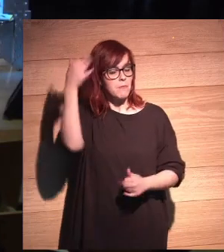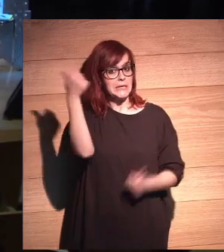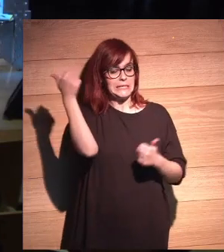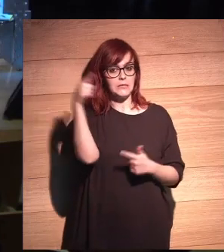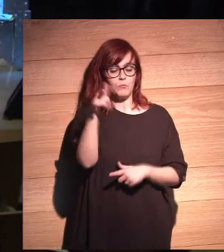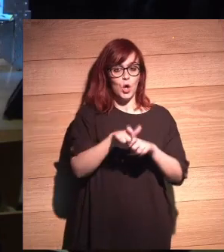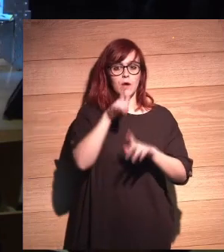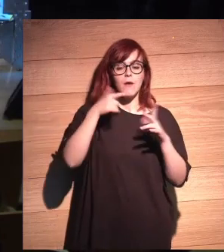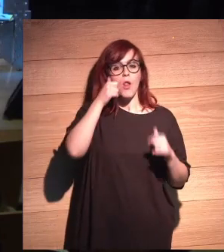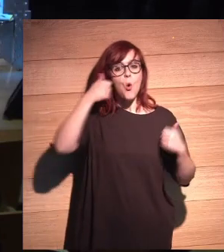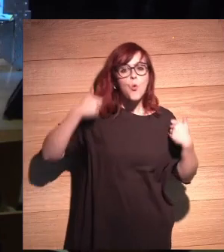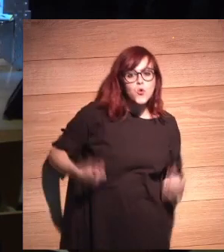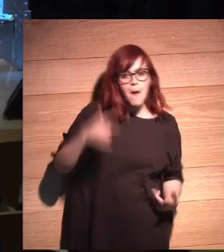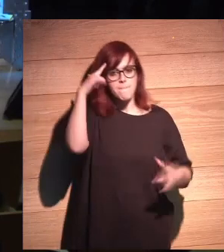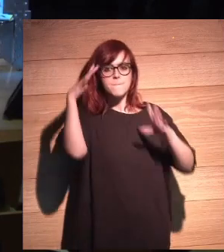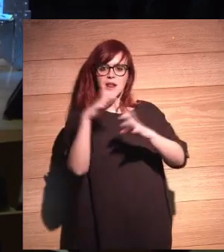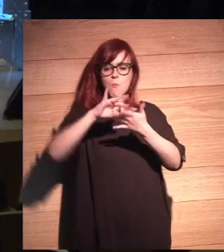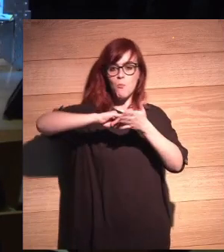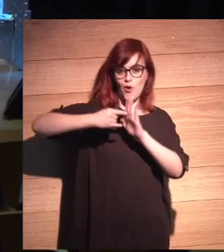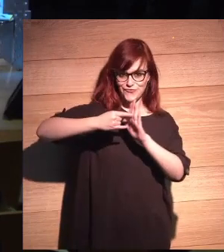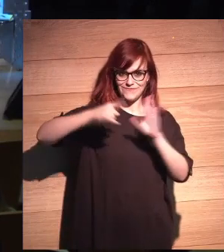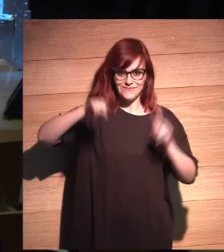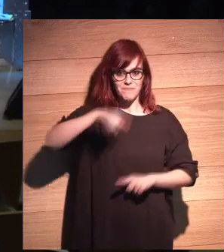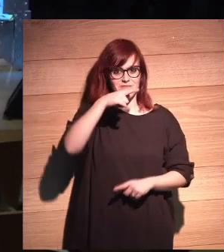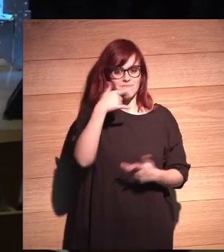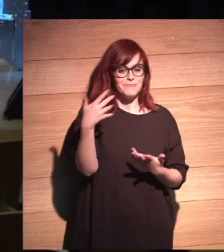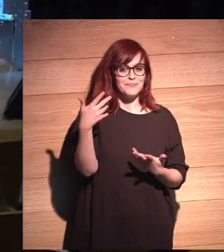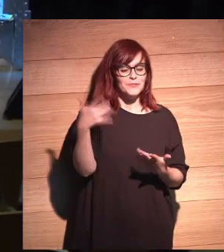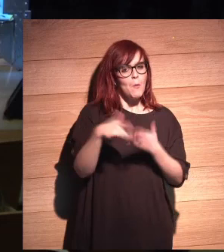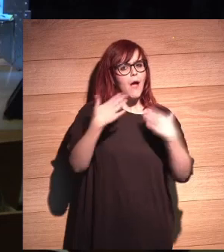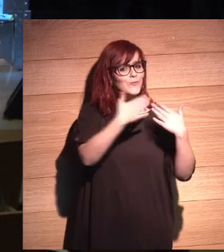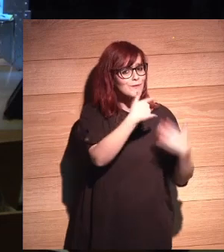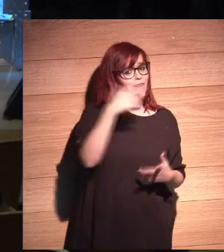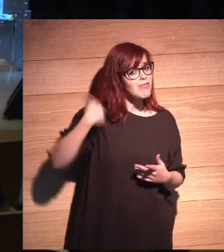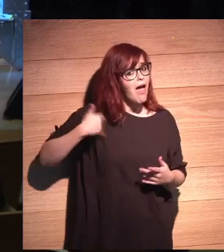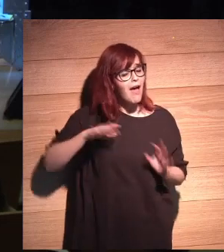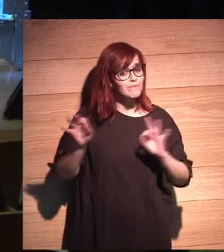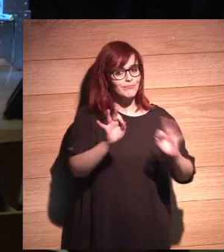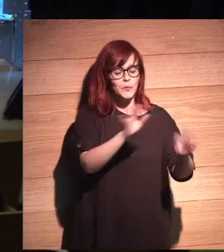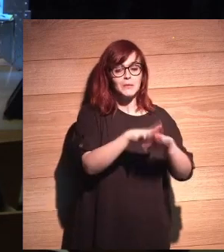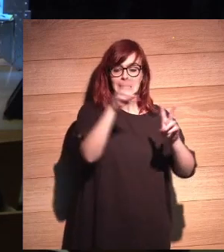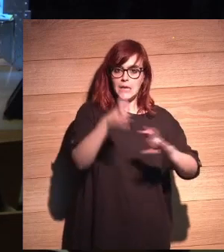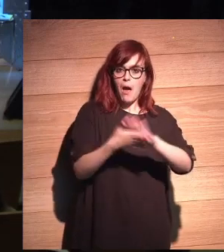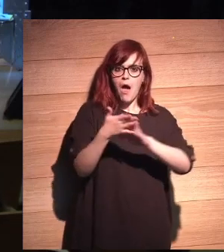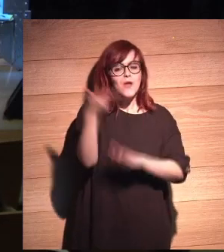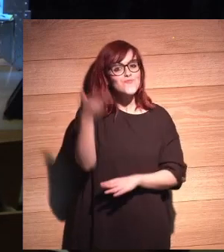principales del Human Brain Project, y ya hemos tenido algunas conversaciones sobre lo relevante que es conocer